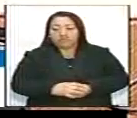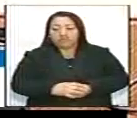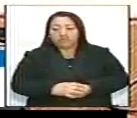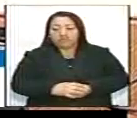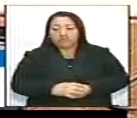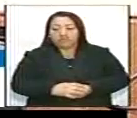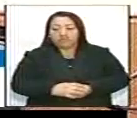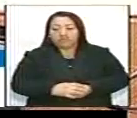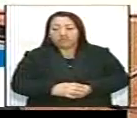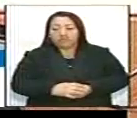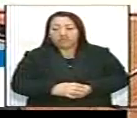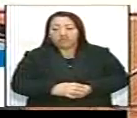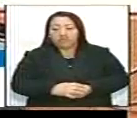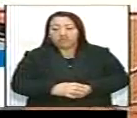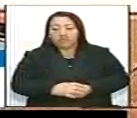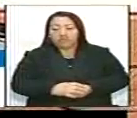gracias.